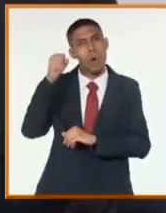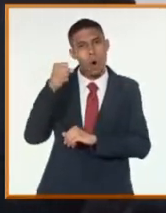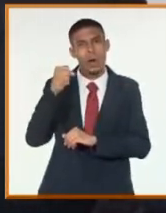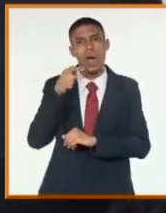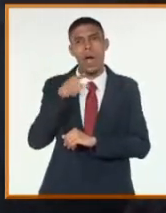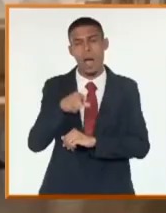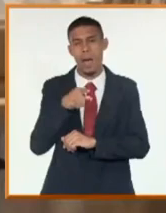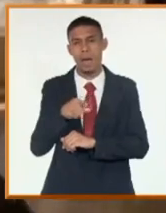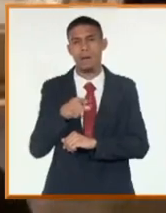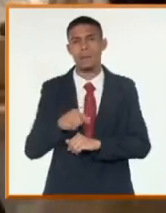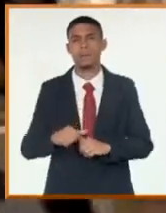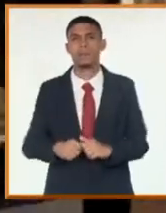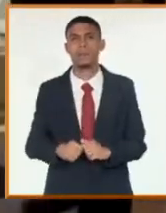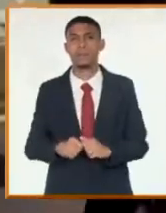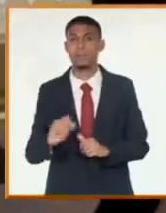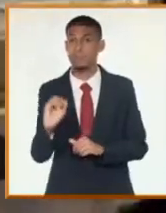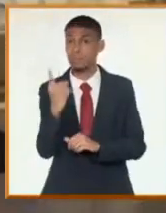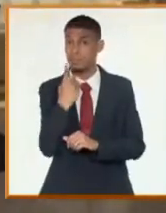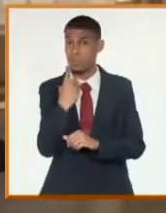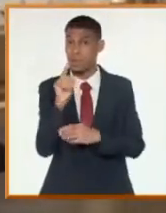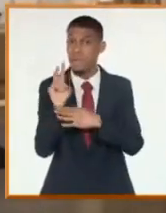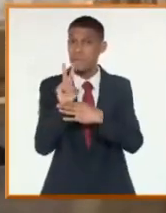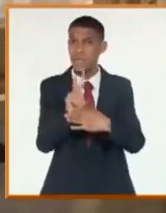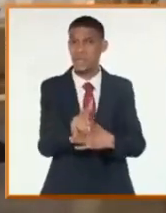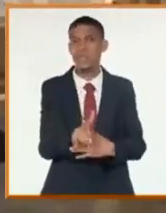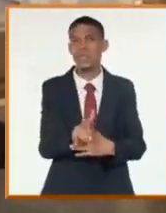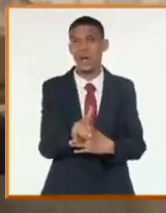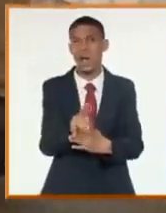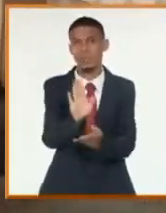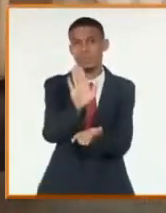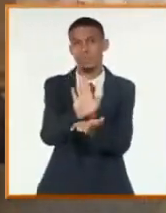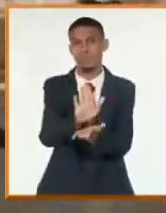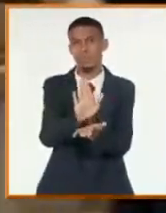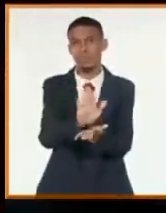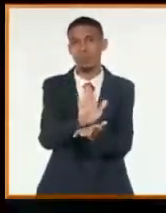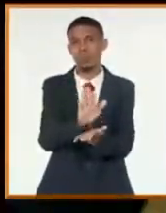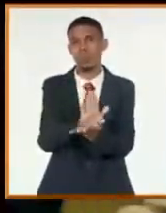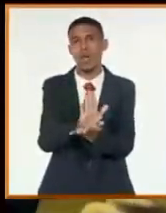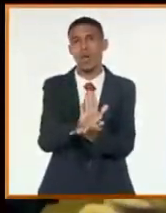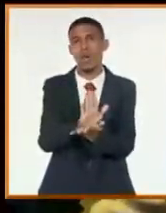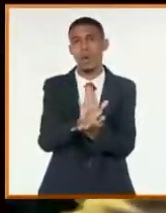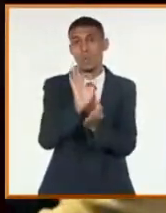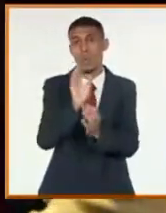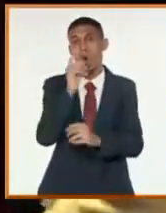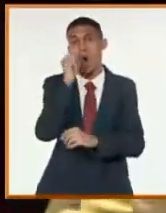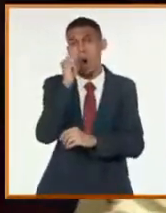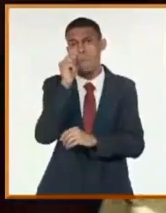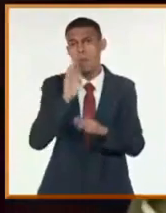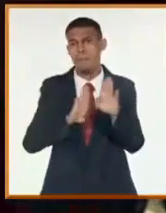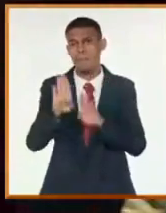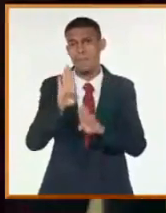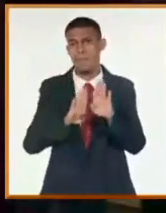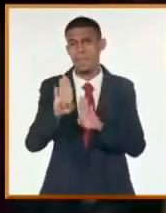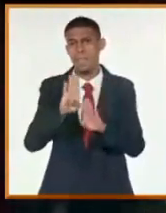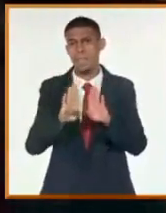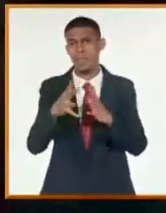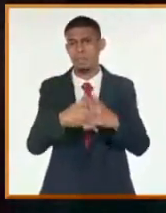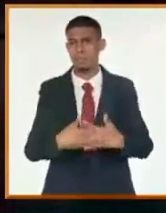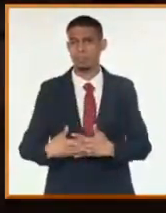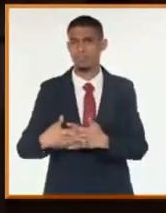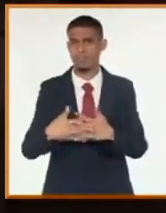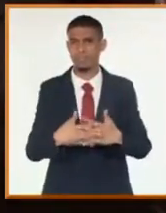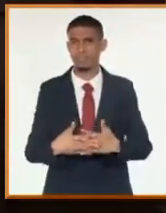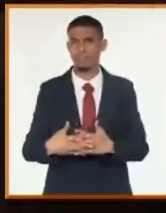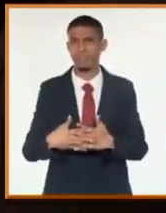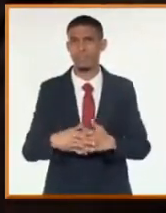delegación. Primero es la visita al memorial a Malcolm X y poder desarrollar un homenaje a Malcolm X con todo lo que representa Malcolm